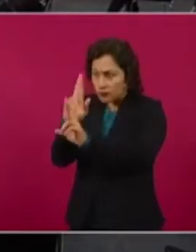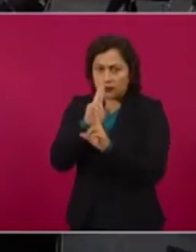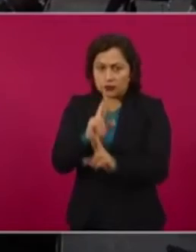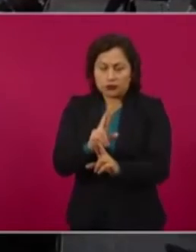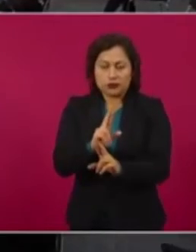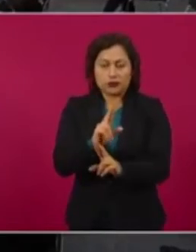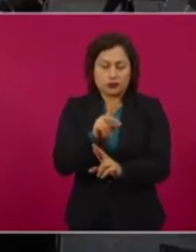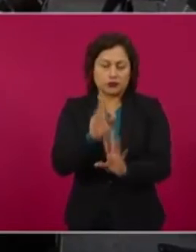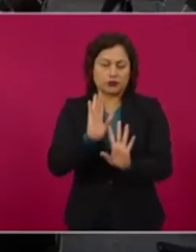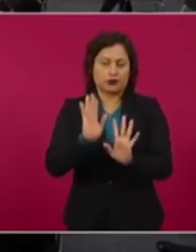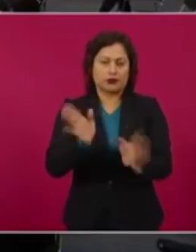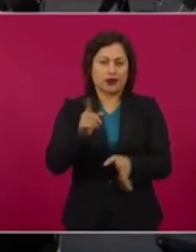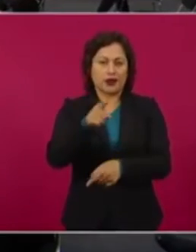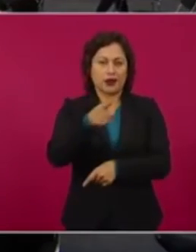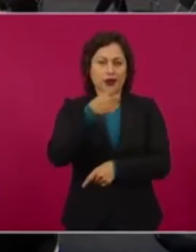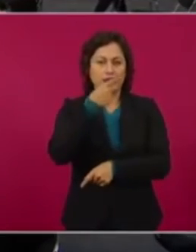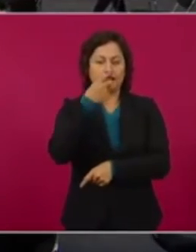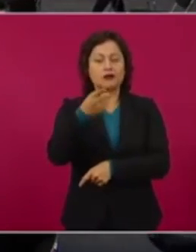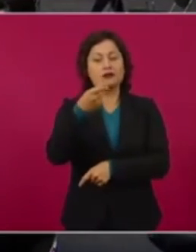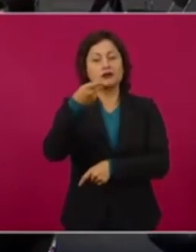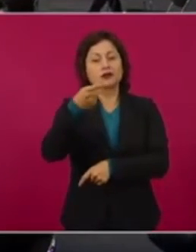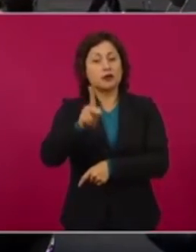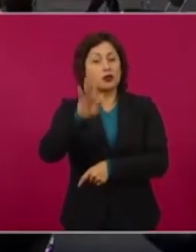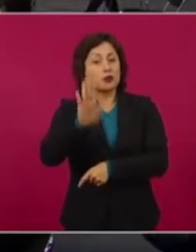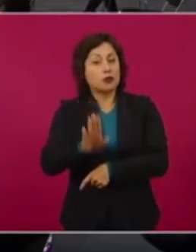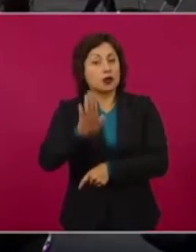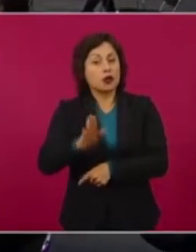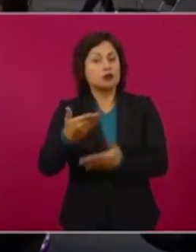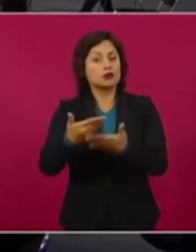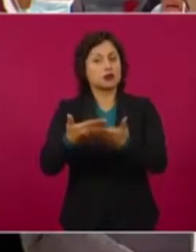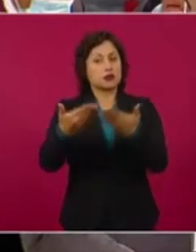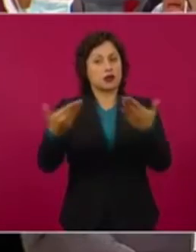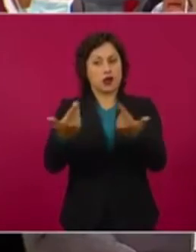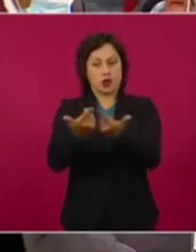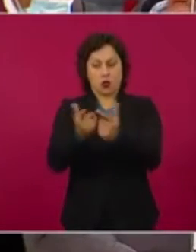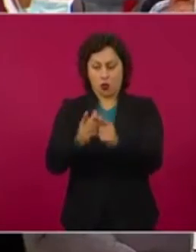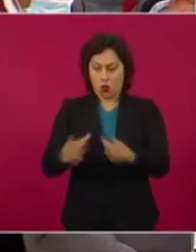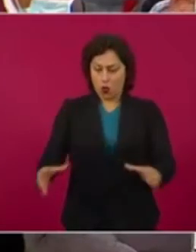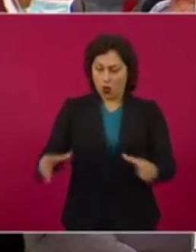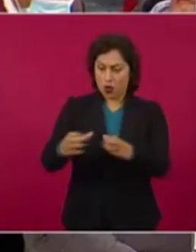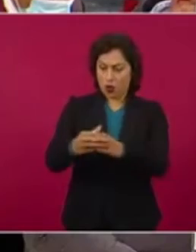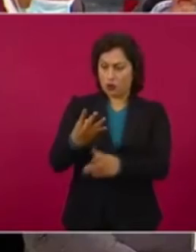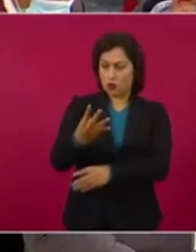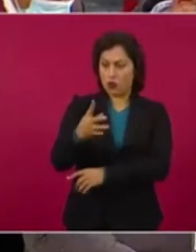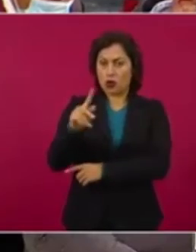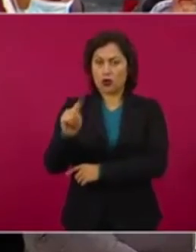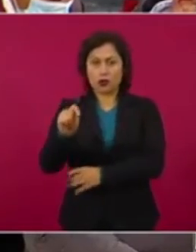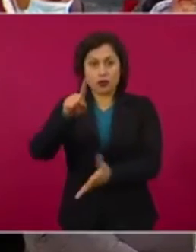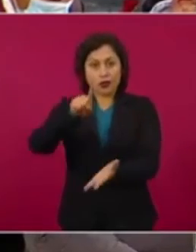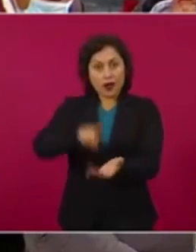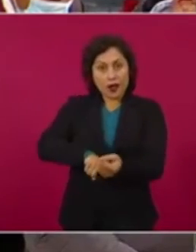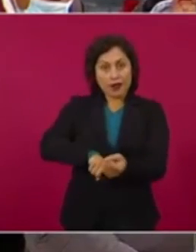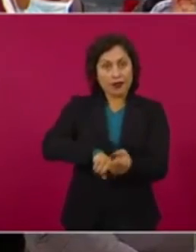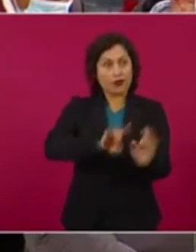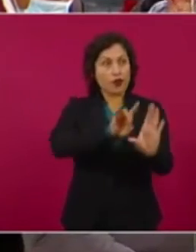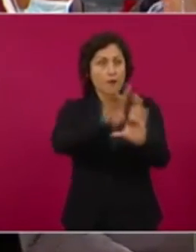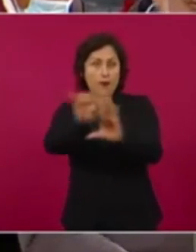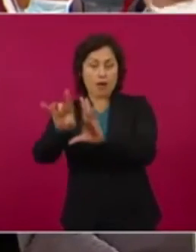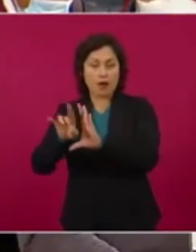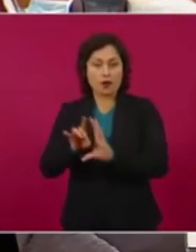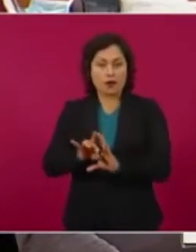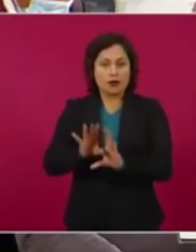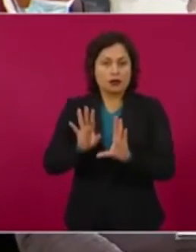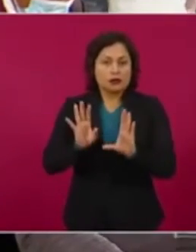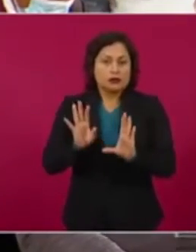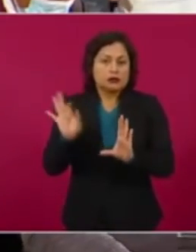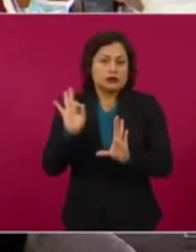que, pues que ahora la Cuarta T o esta parte de las redes sociales está infiltrada también